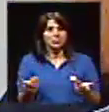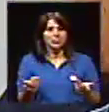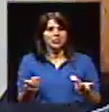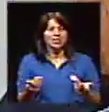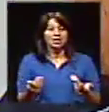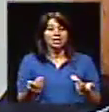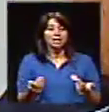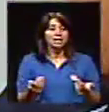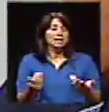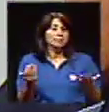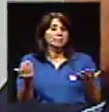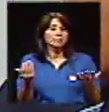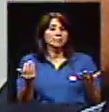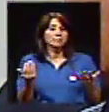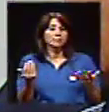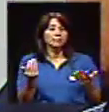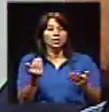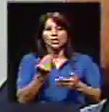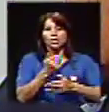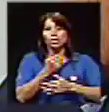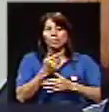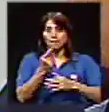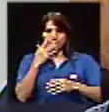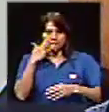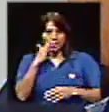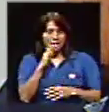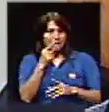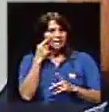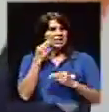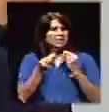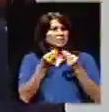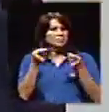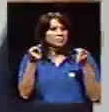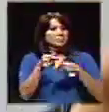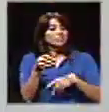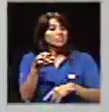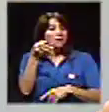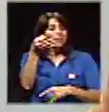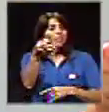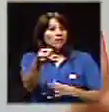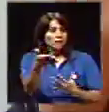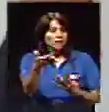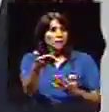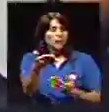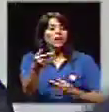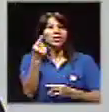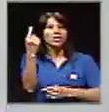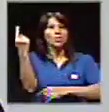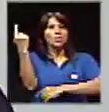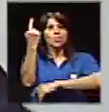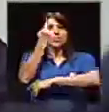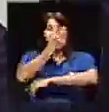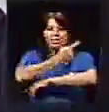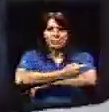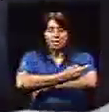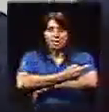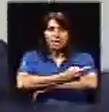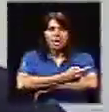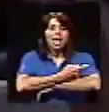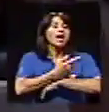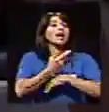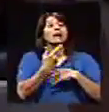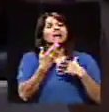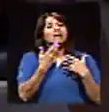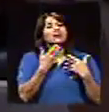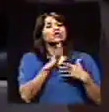todo permite pronosticar que un día llegarán a la cohorte suya y las que